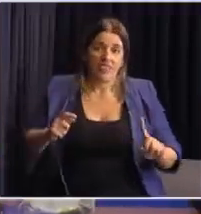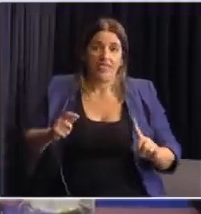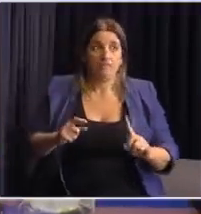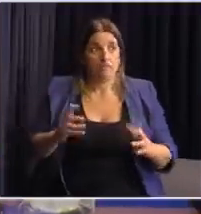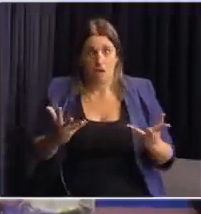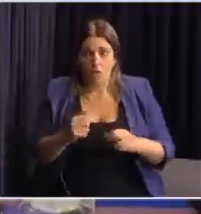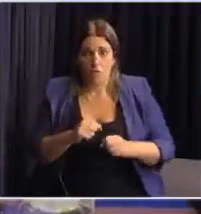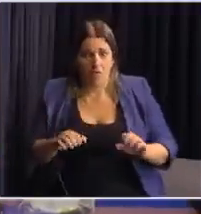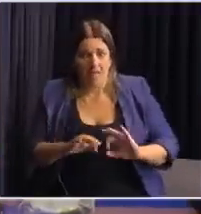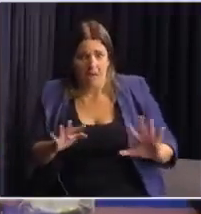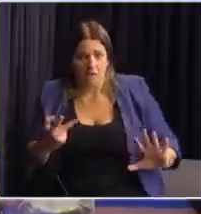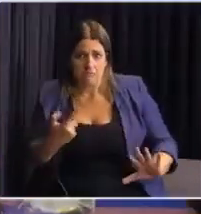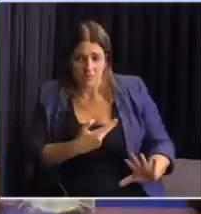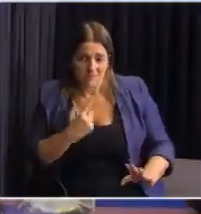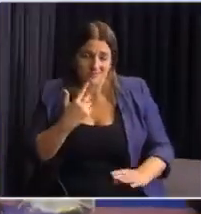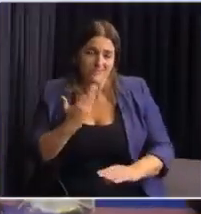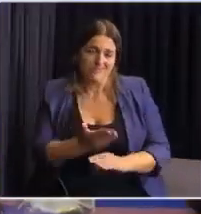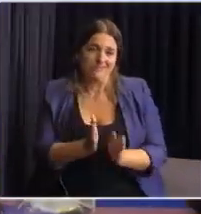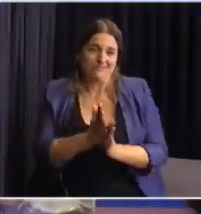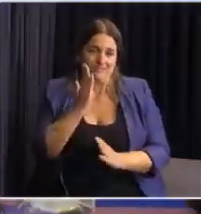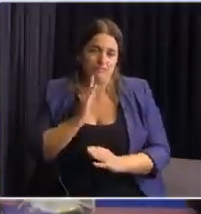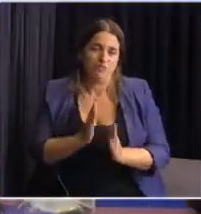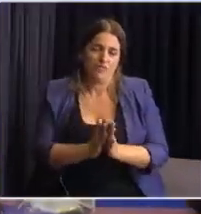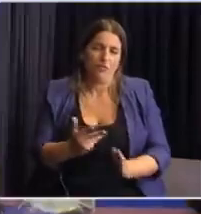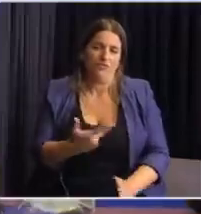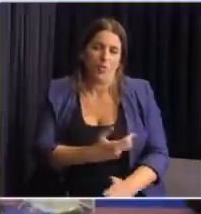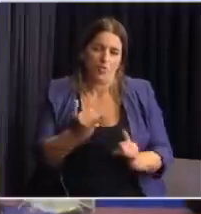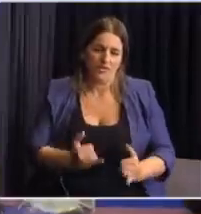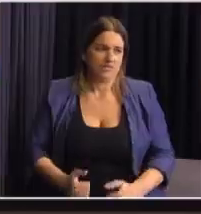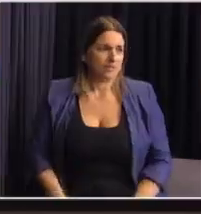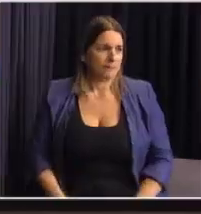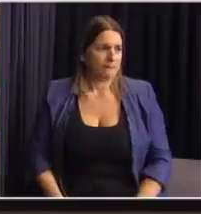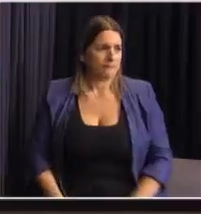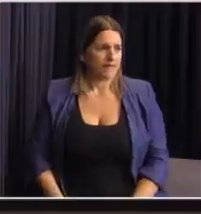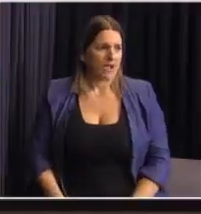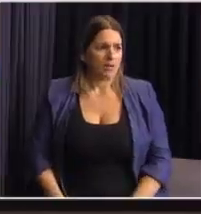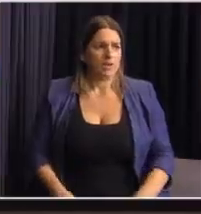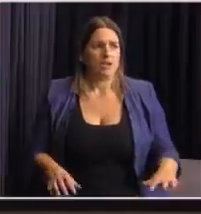está abierta y los invitamos a que lo hagan. Eso es así.